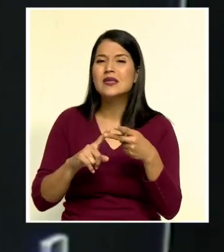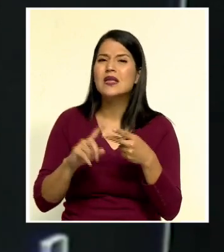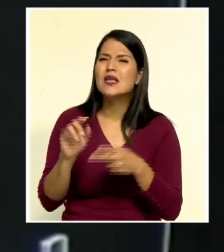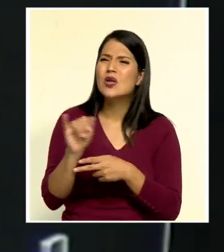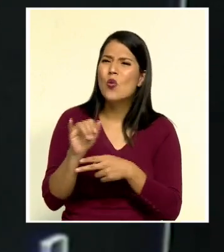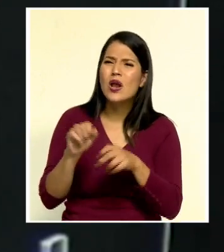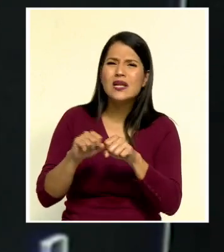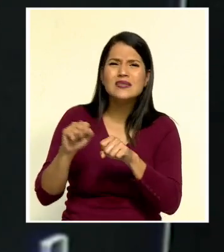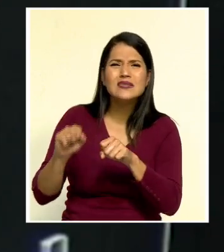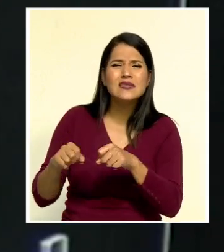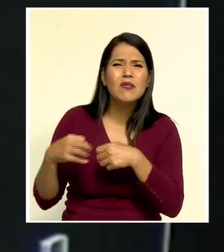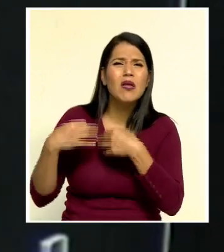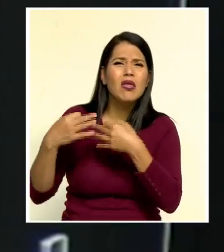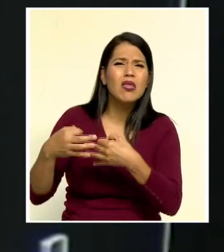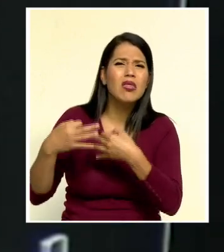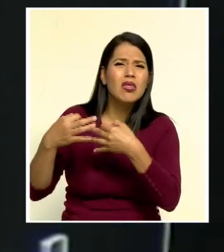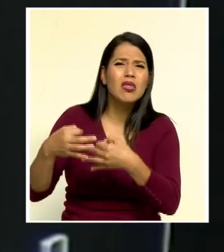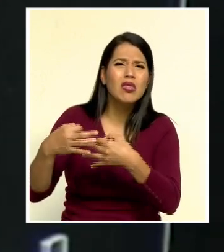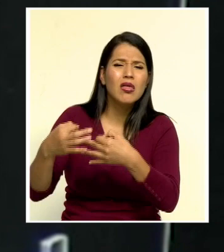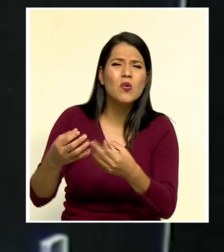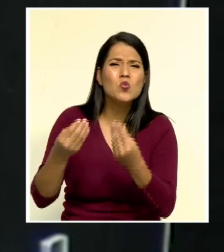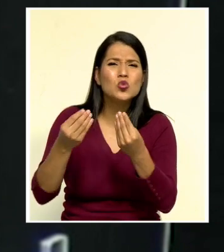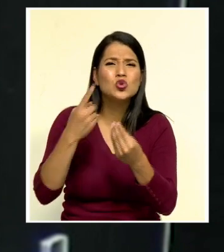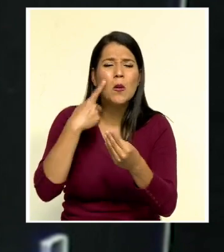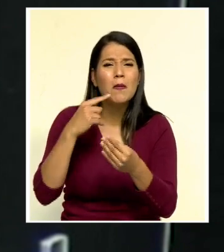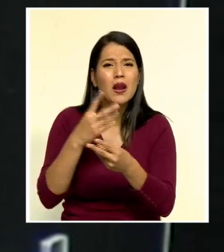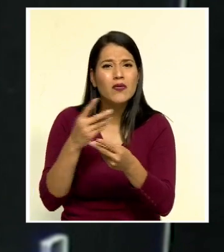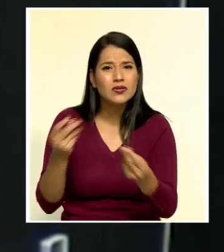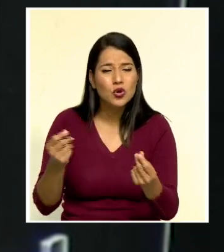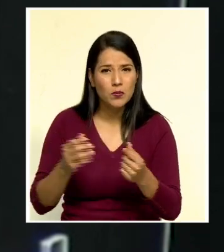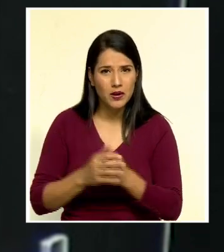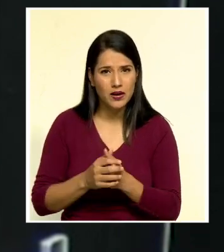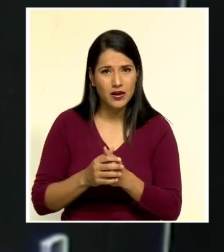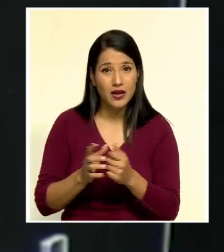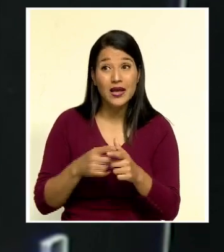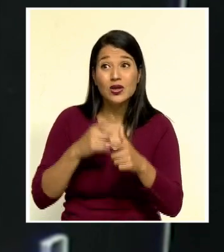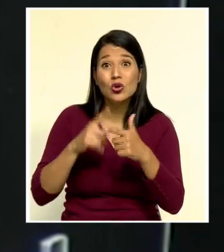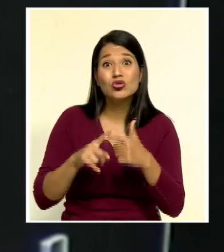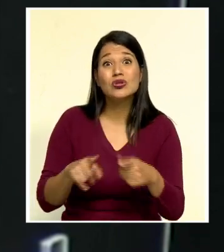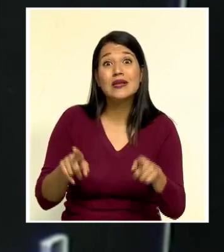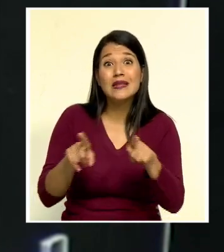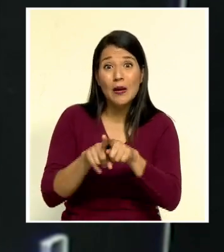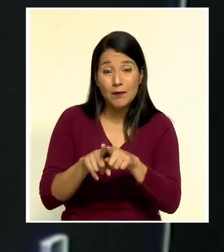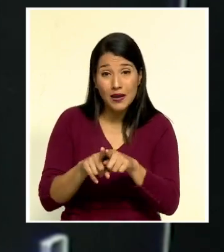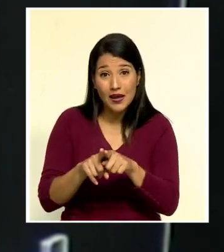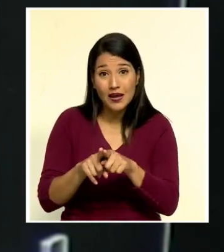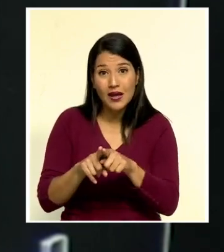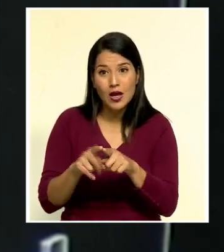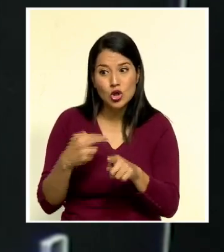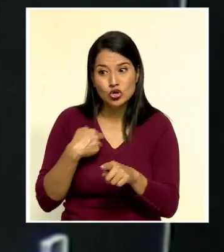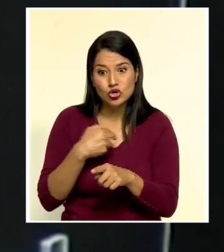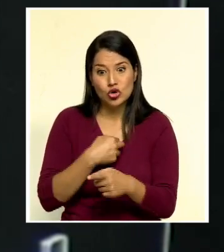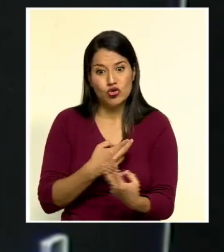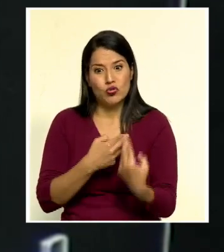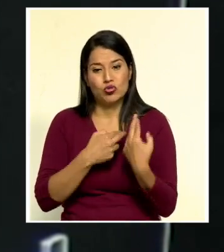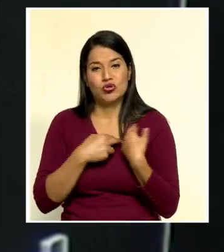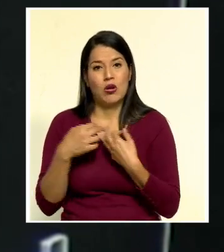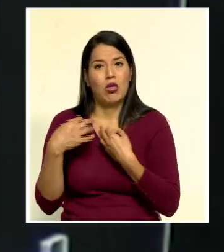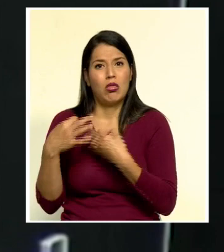el sistema en resolver. Entonces también una omisión nuestra no puede